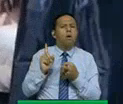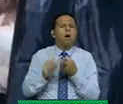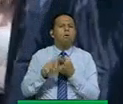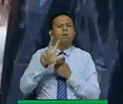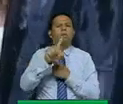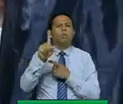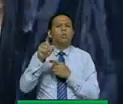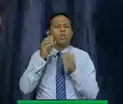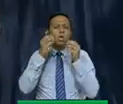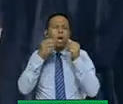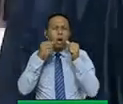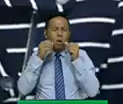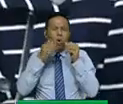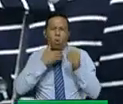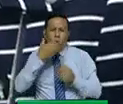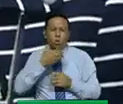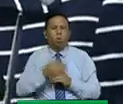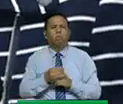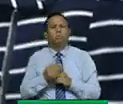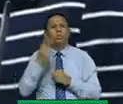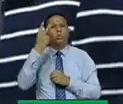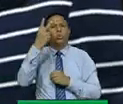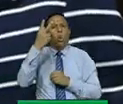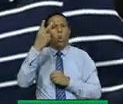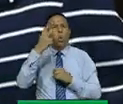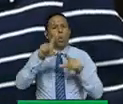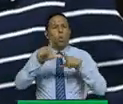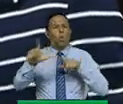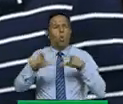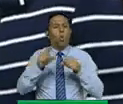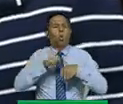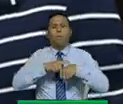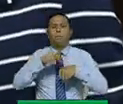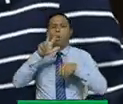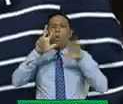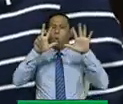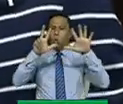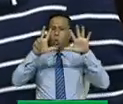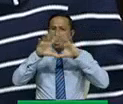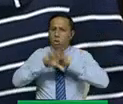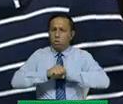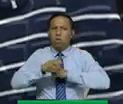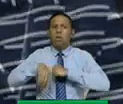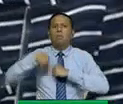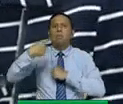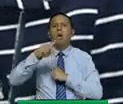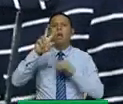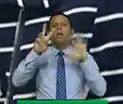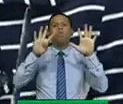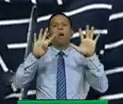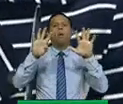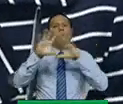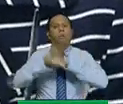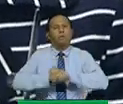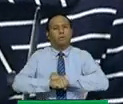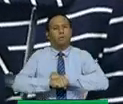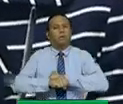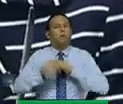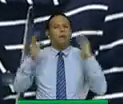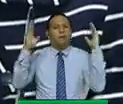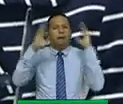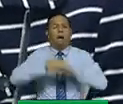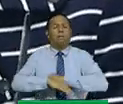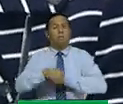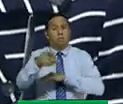funciones gratuitas. Siempre van a haber una a las 8 y se va a repetir la otra a las 9. Vayan con tiempo porque si bien es